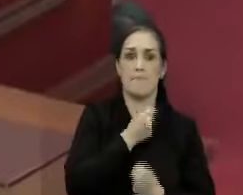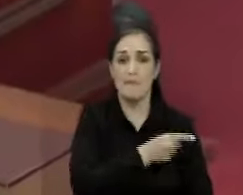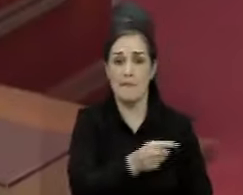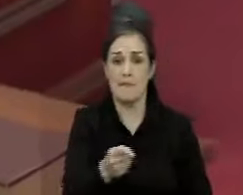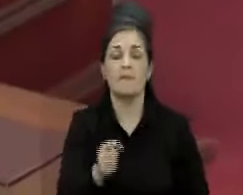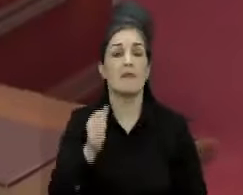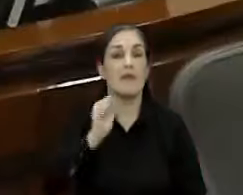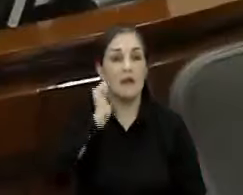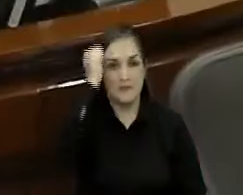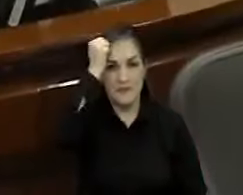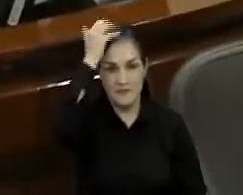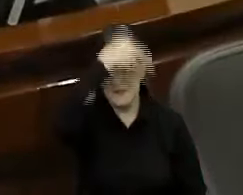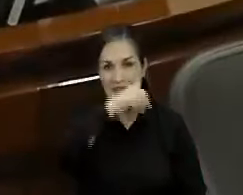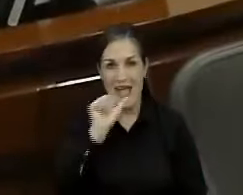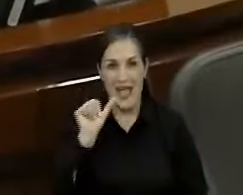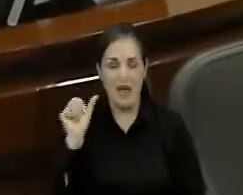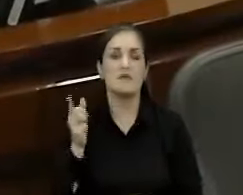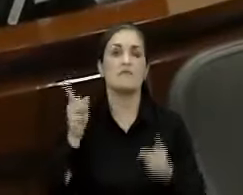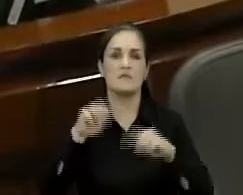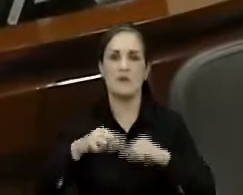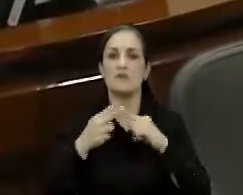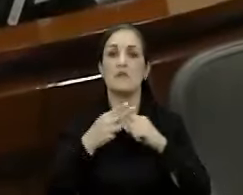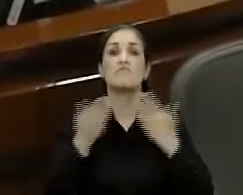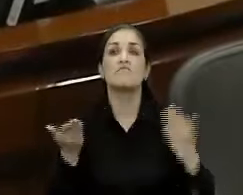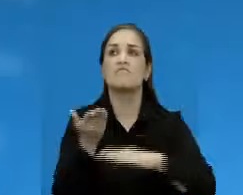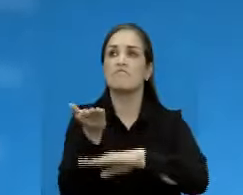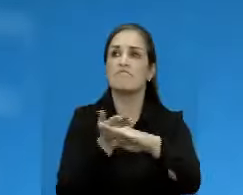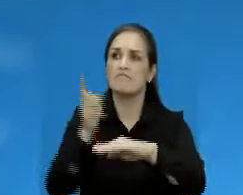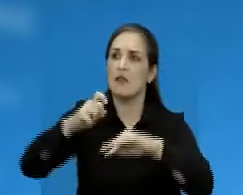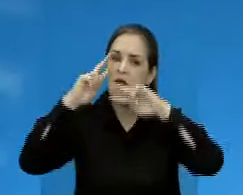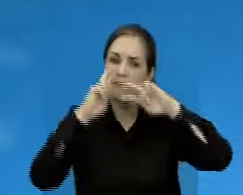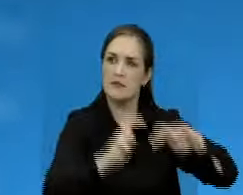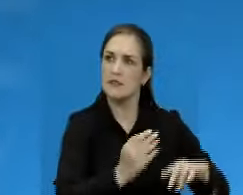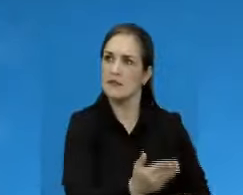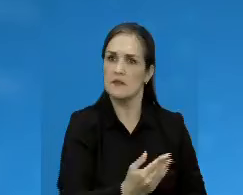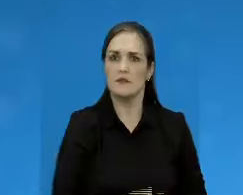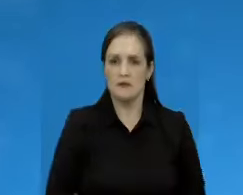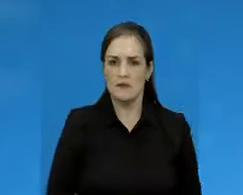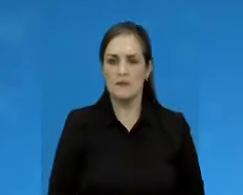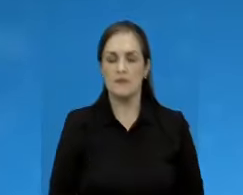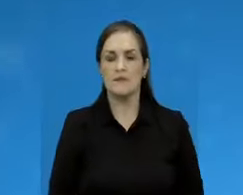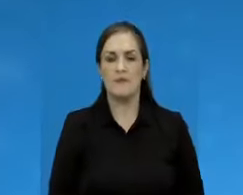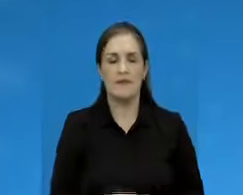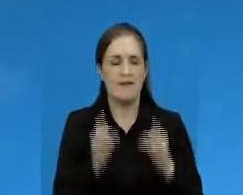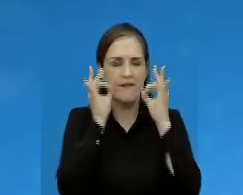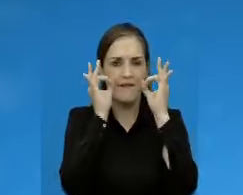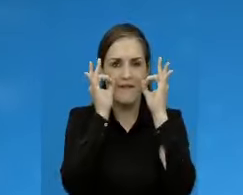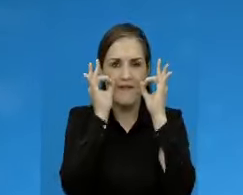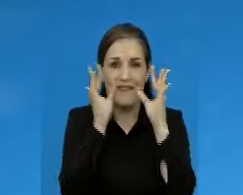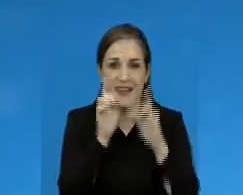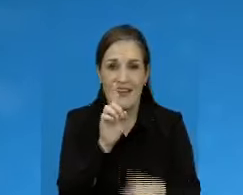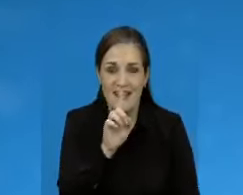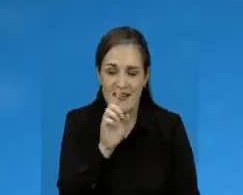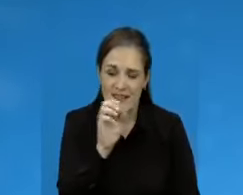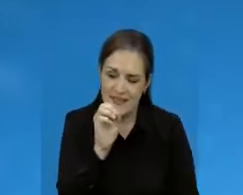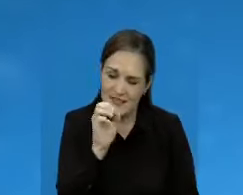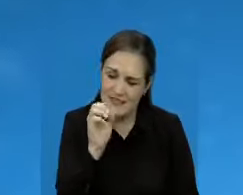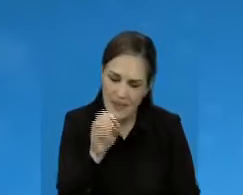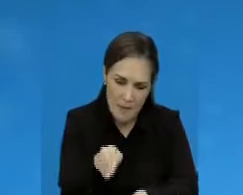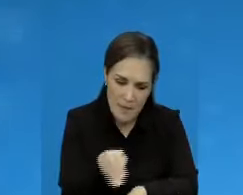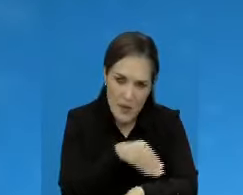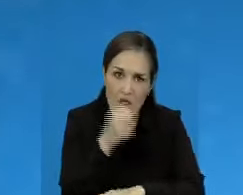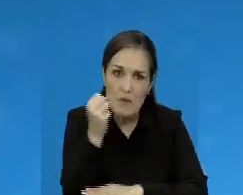Pizarro en su cuenta de X, exigiendo una profunda investigación a los entes de control. Esto es gravísimo. 100 billones de pesos destinados